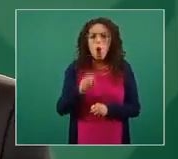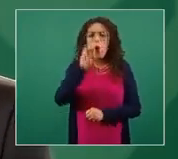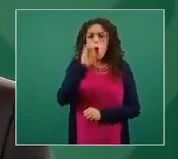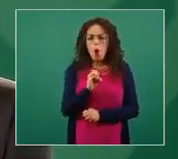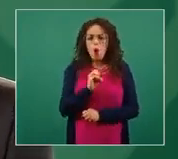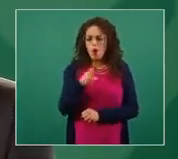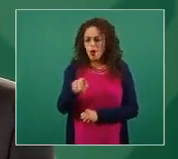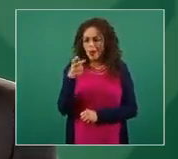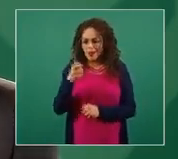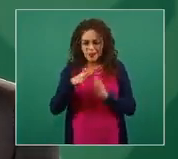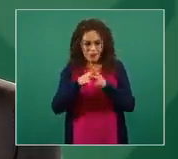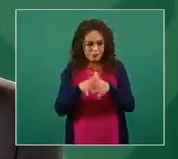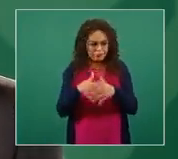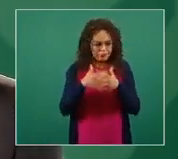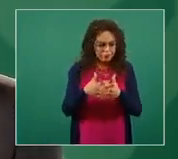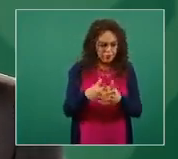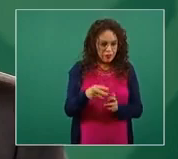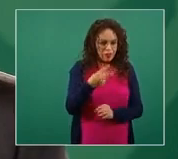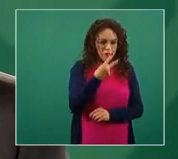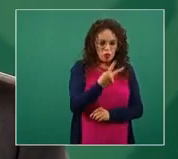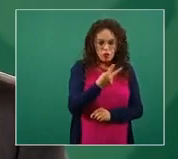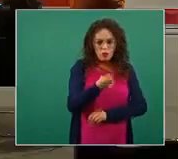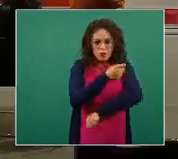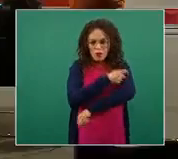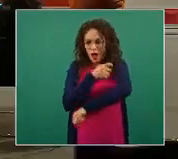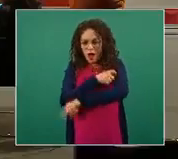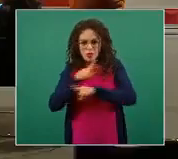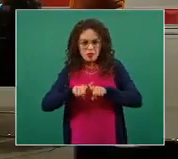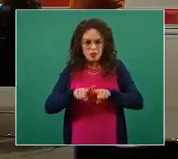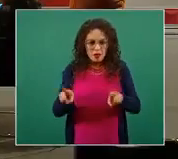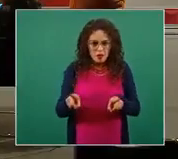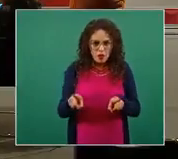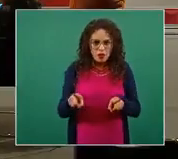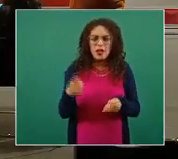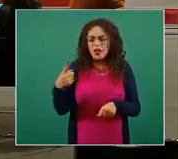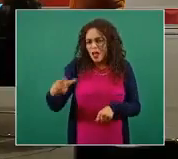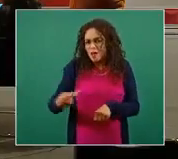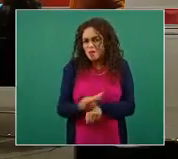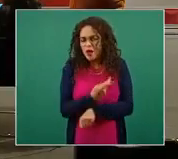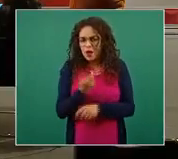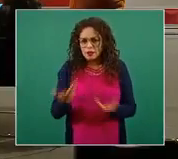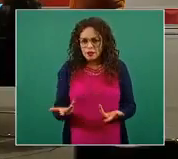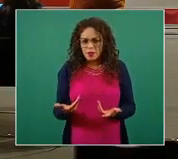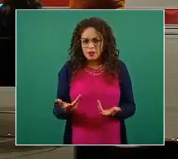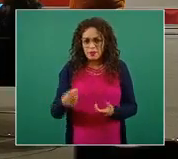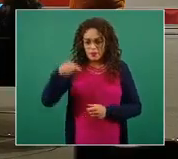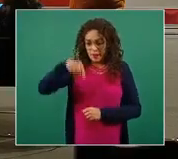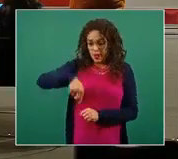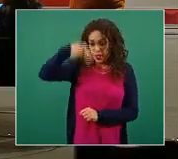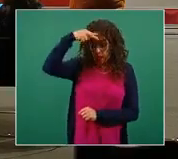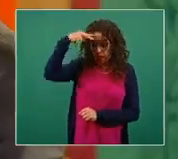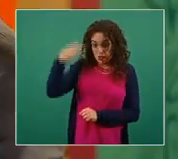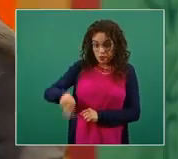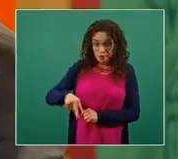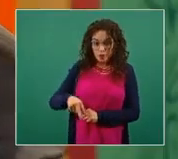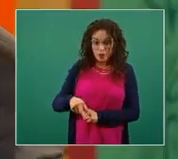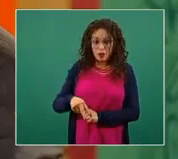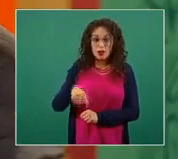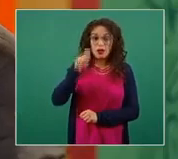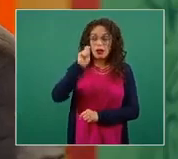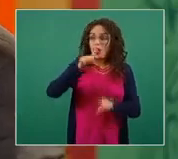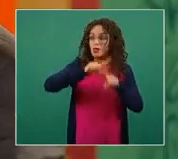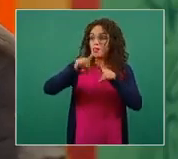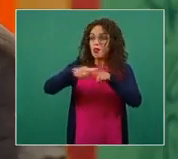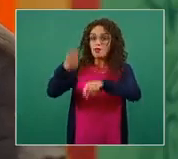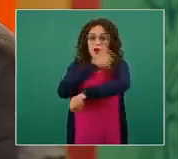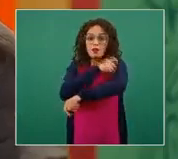en una situación donde México y todos los países estamos teniendo abastecimiento inconstante de las distintas